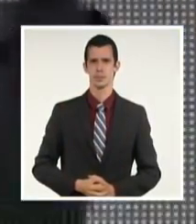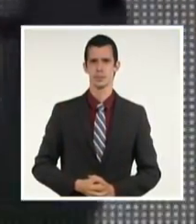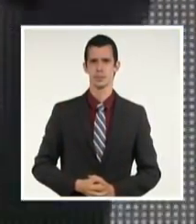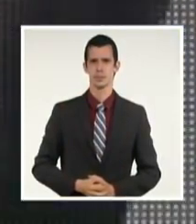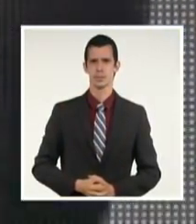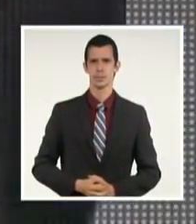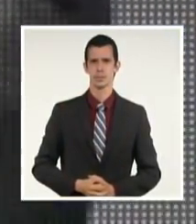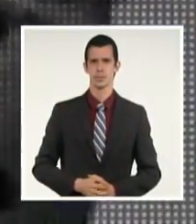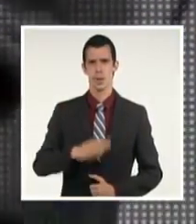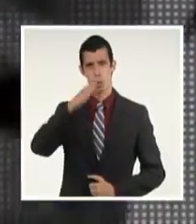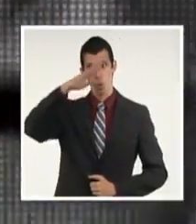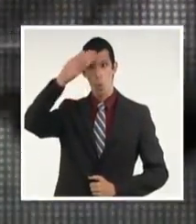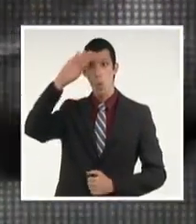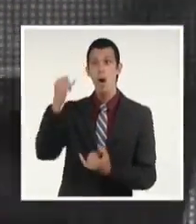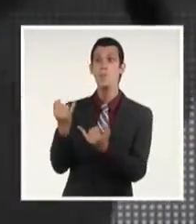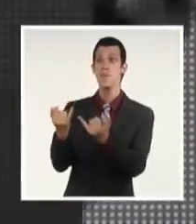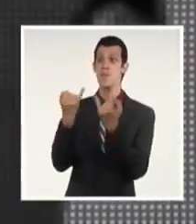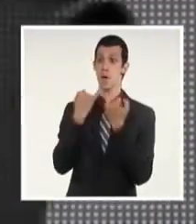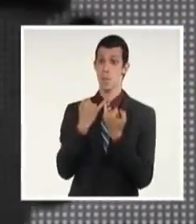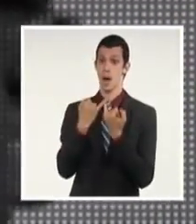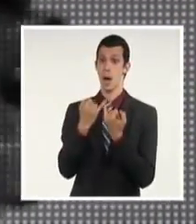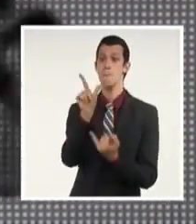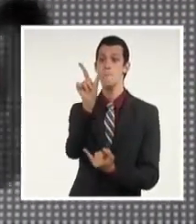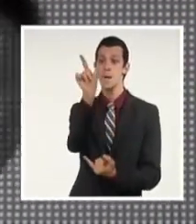que por cuestiones de seguridad